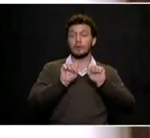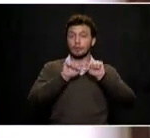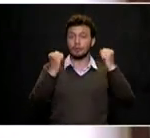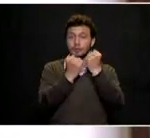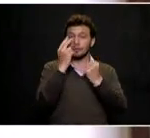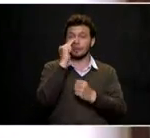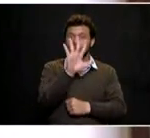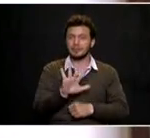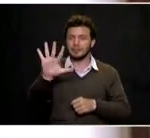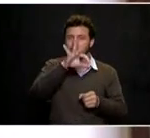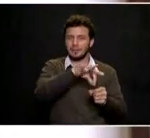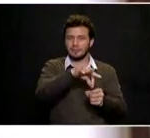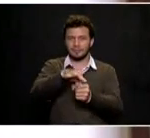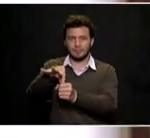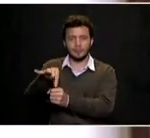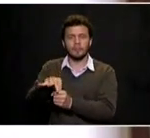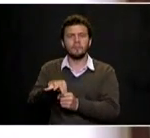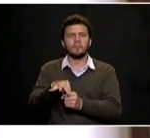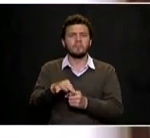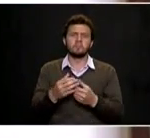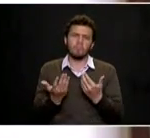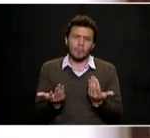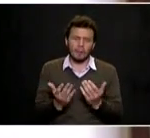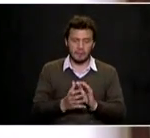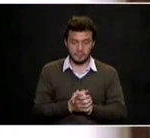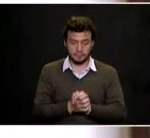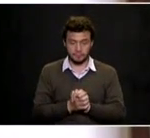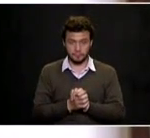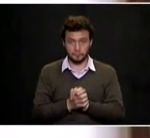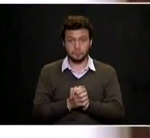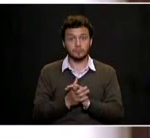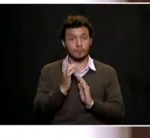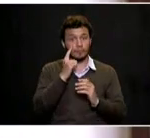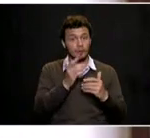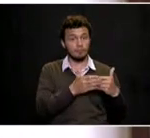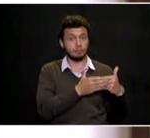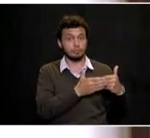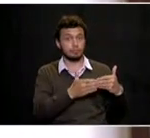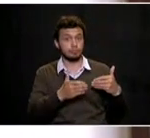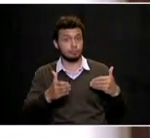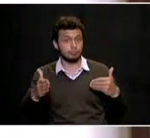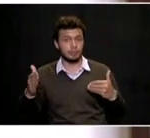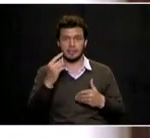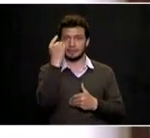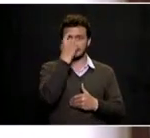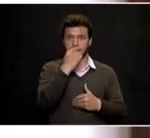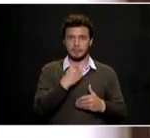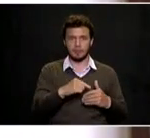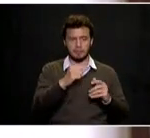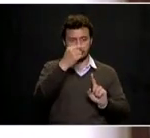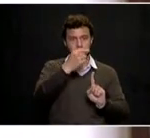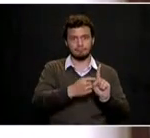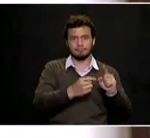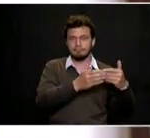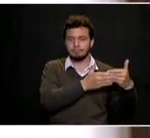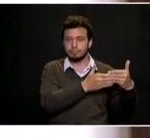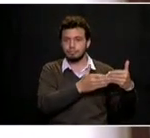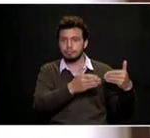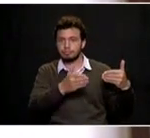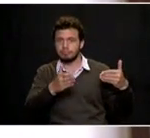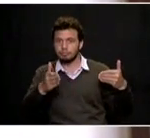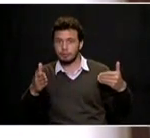es de 4 encuestas realizadas durante y a lo largo de todo septiembre esos 4